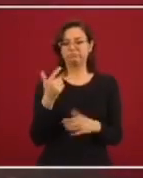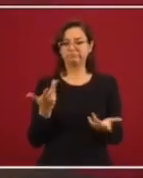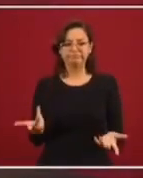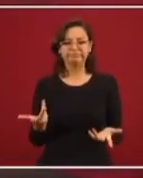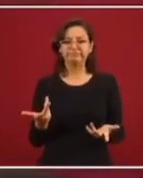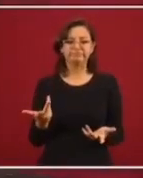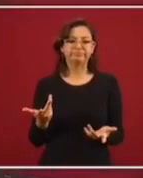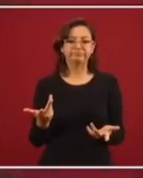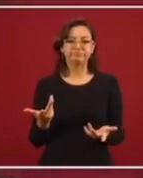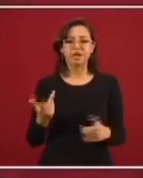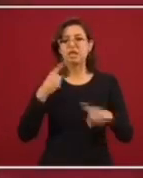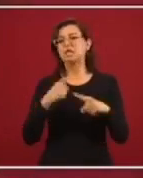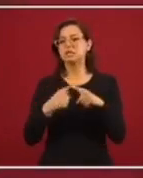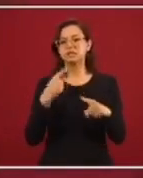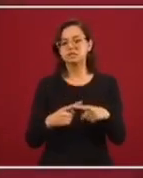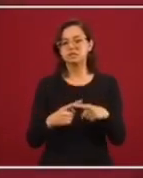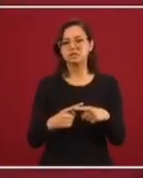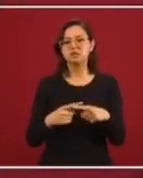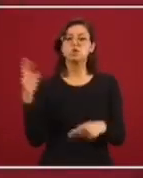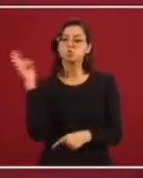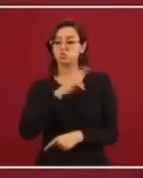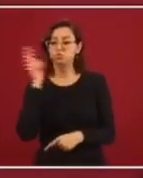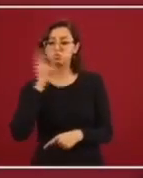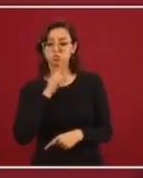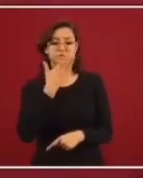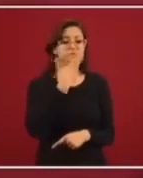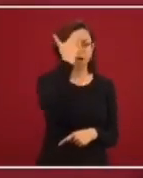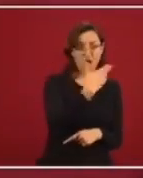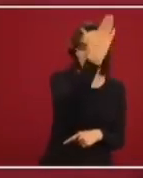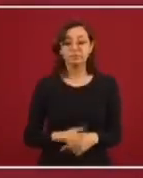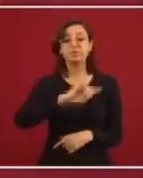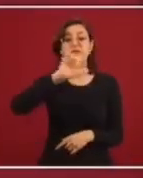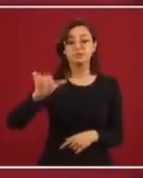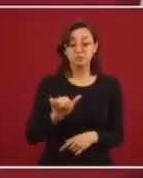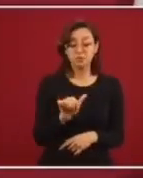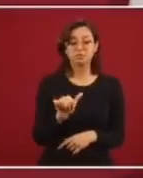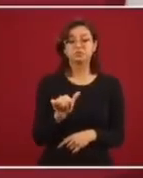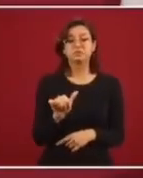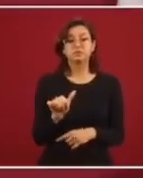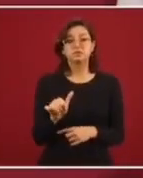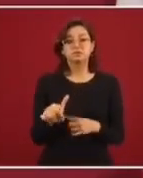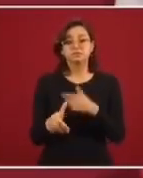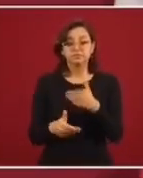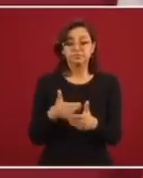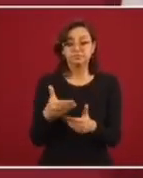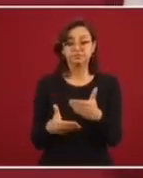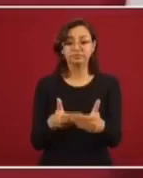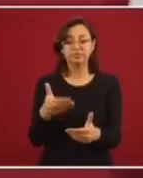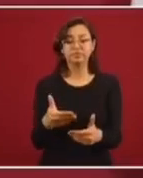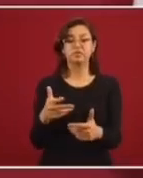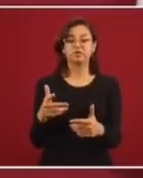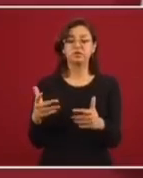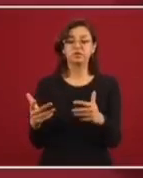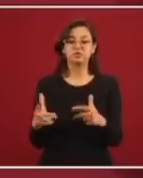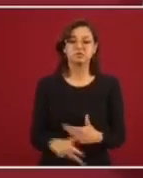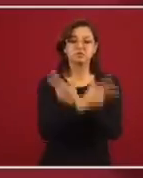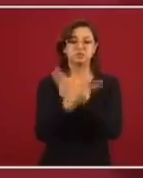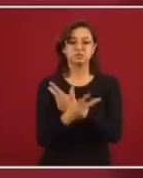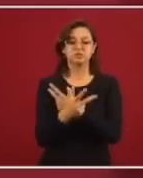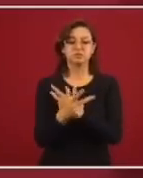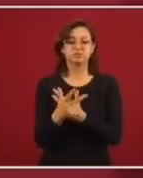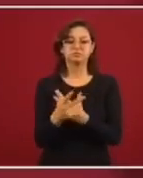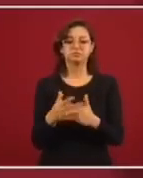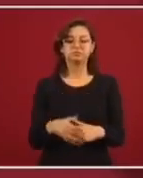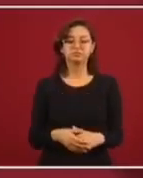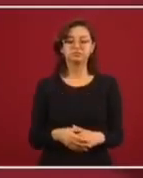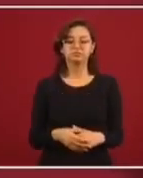acuerdo básicamente entre Rusia y Arabia Saudita. Cuando se llevó a cabo una conferencia